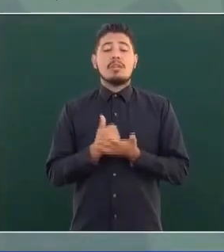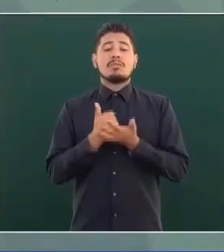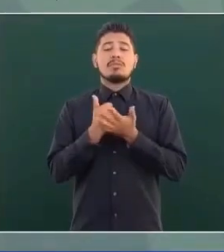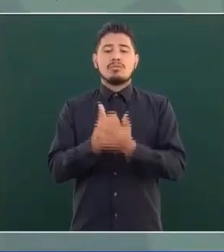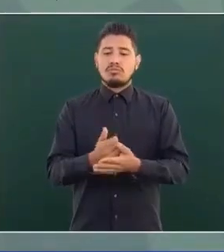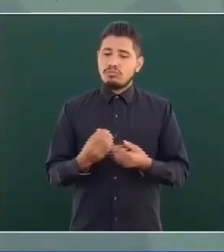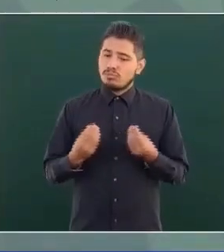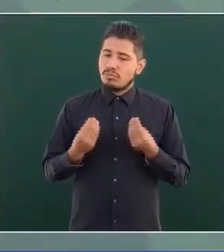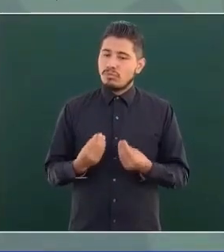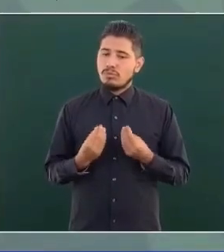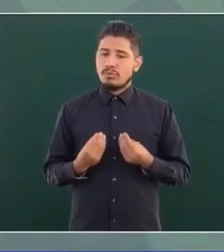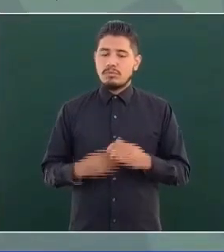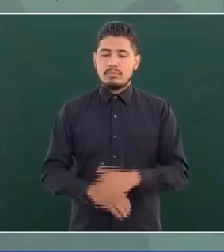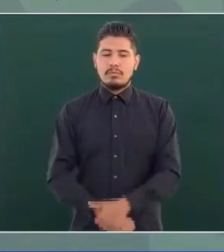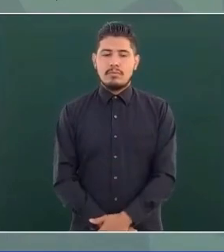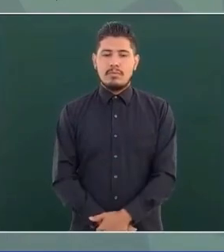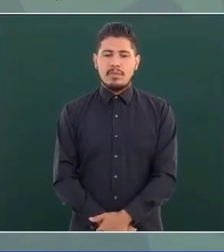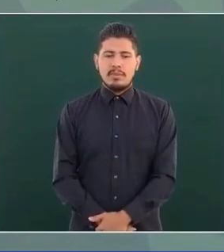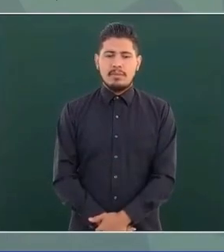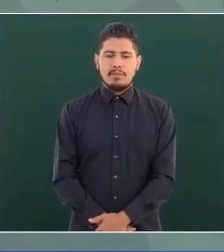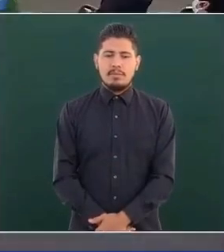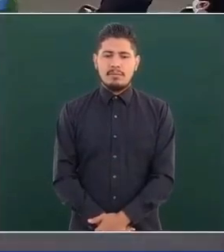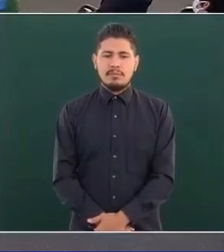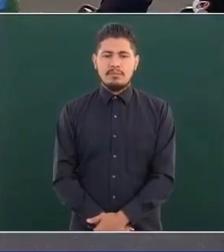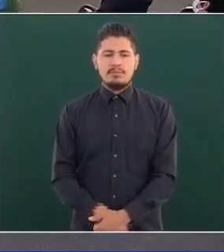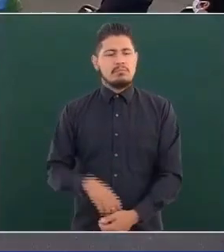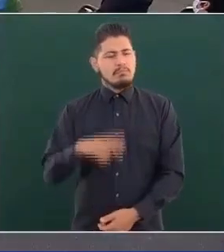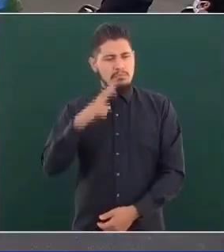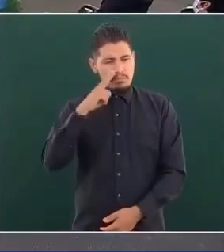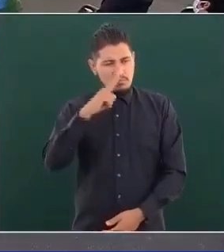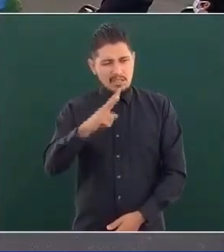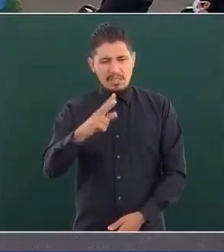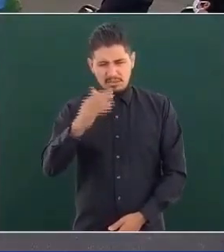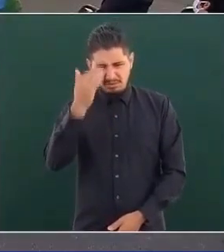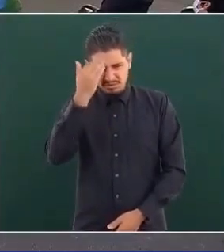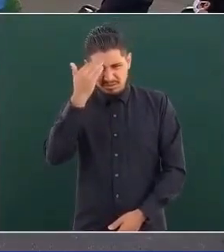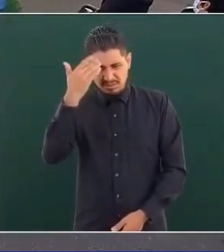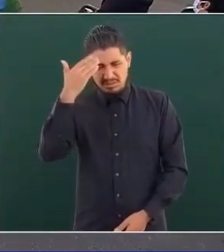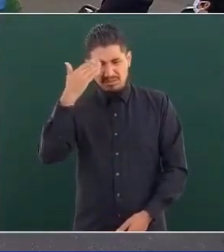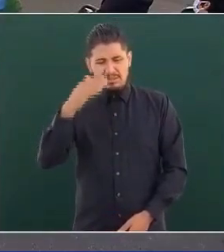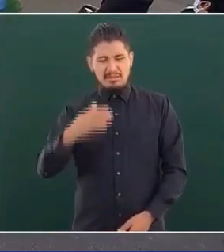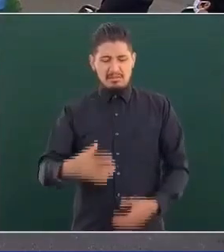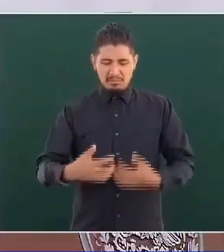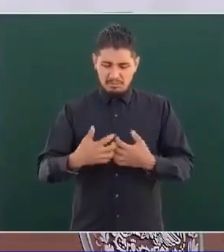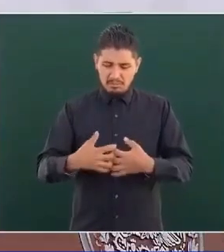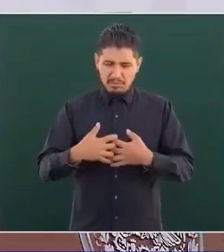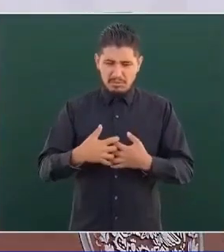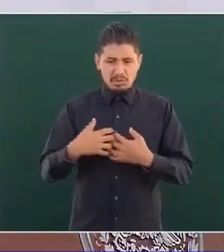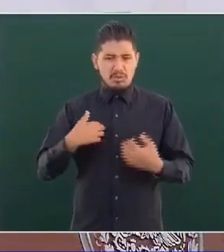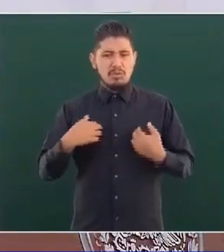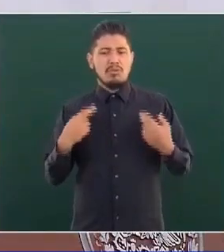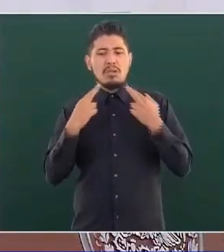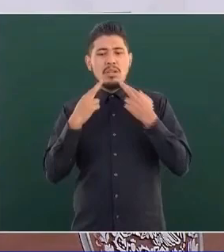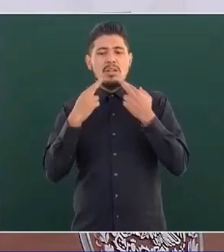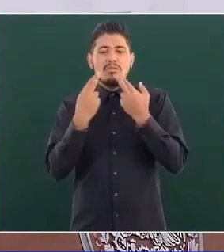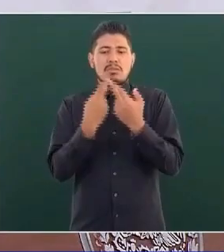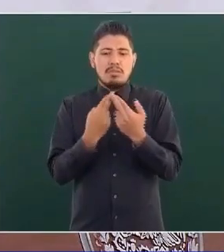ayudó mucho. Y están conscientes los empresarios con los que me reuní